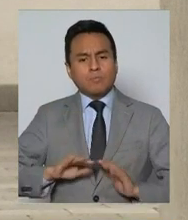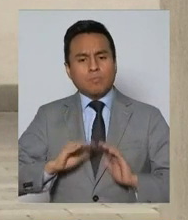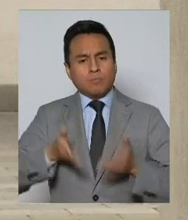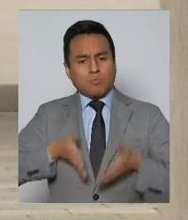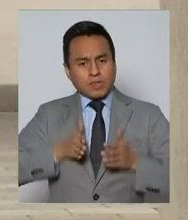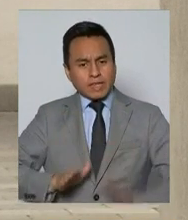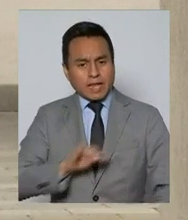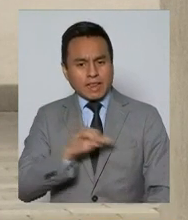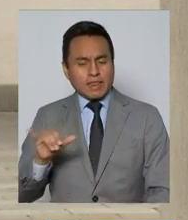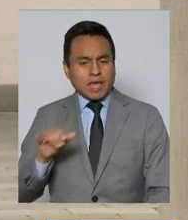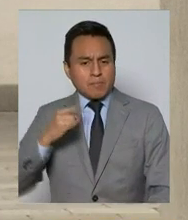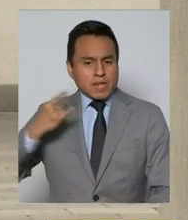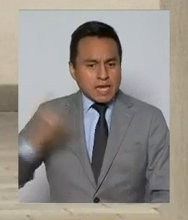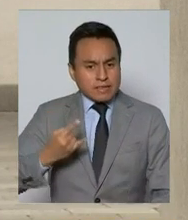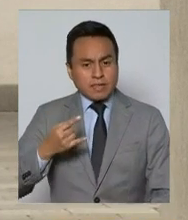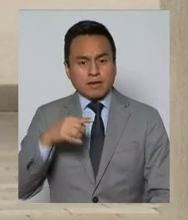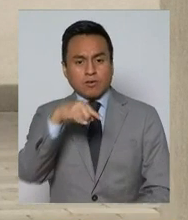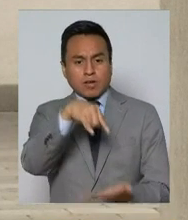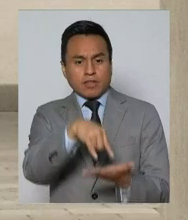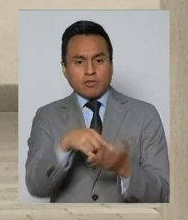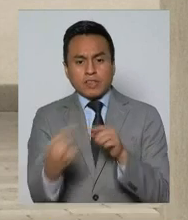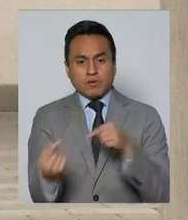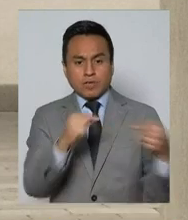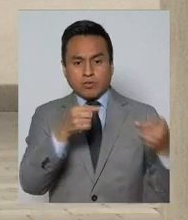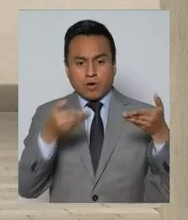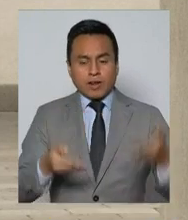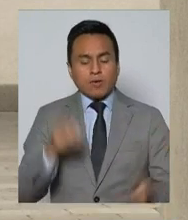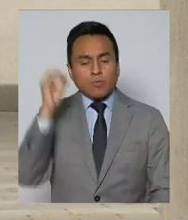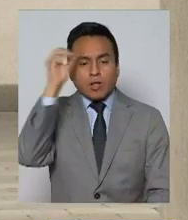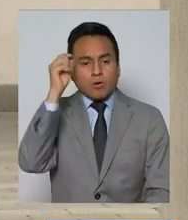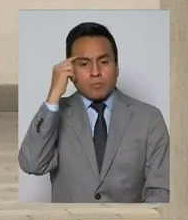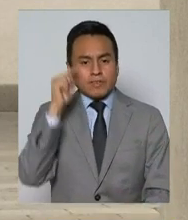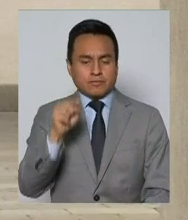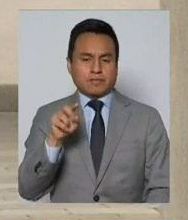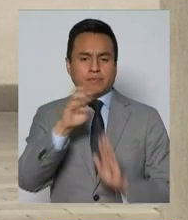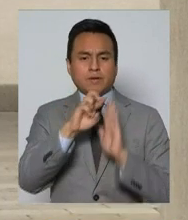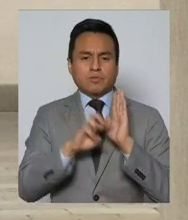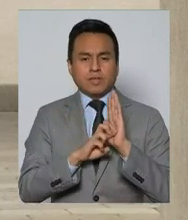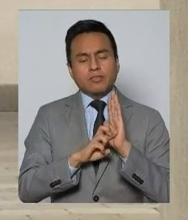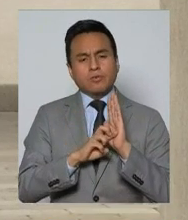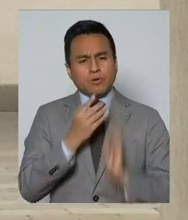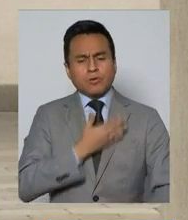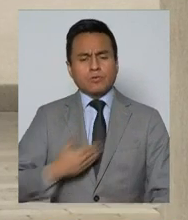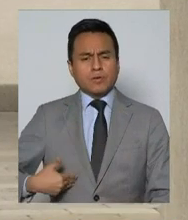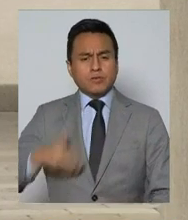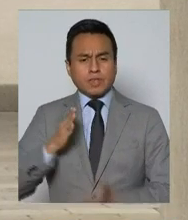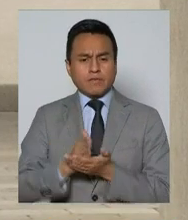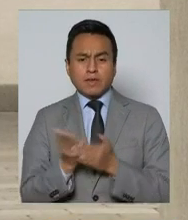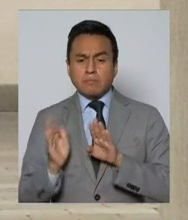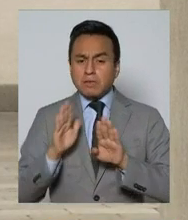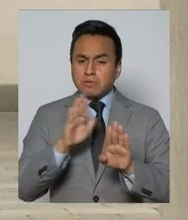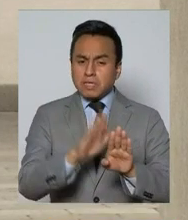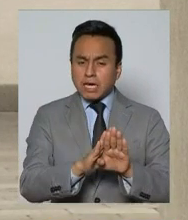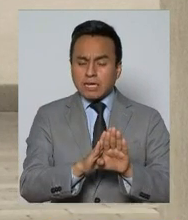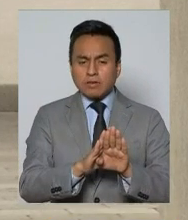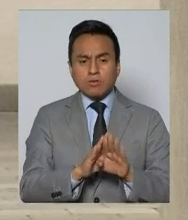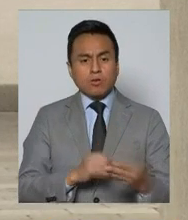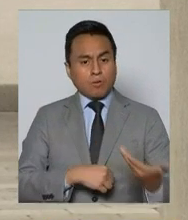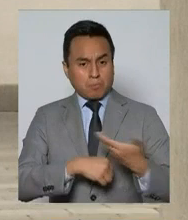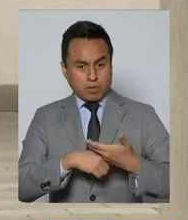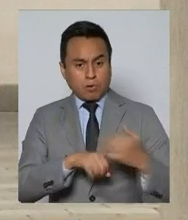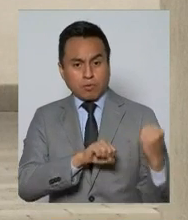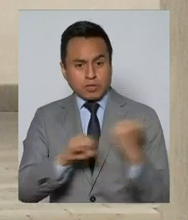se está discutiendo ahora en el Congreso Nacional, ¿cuál es su opinión con respecto a este proyecto, si el gobierno debiese patrocinarlo, tal como lo ha pedido